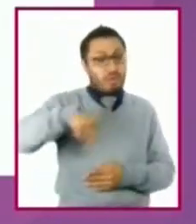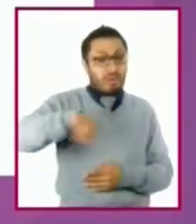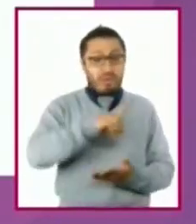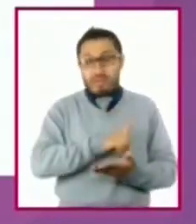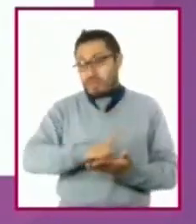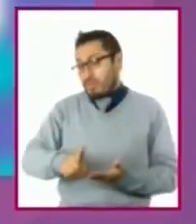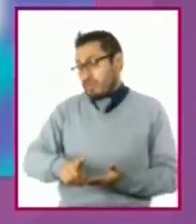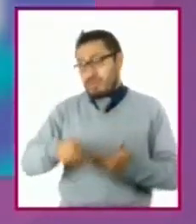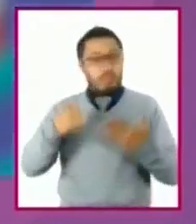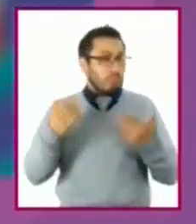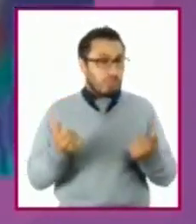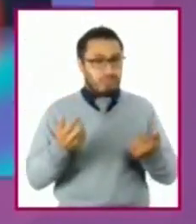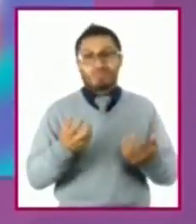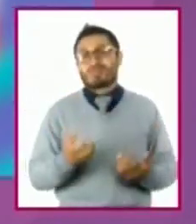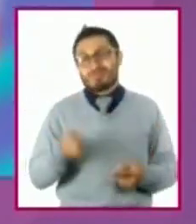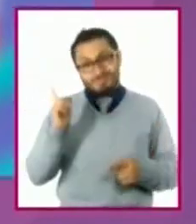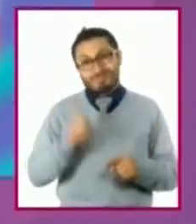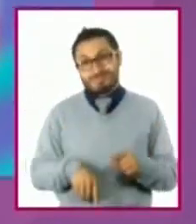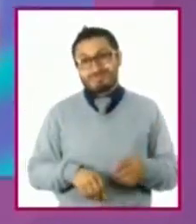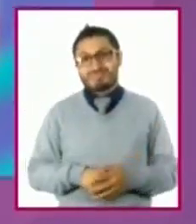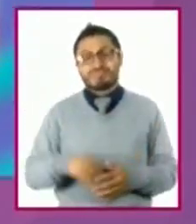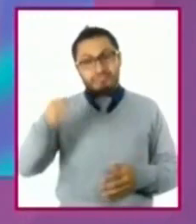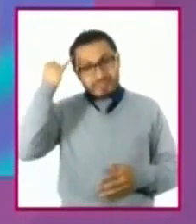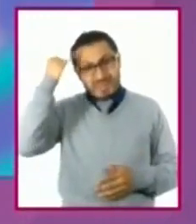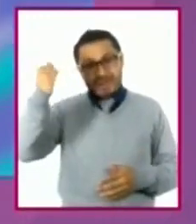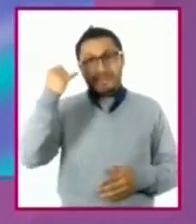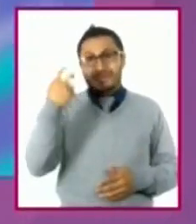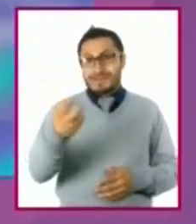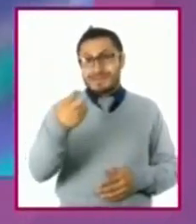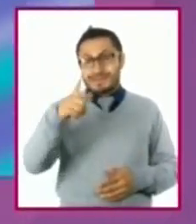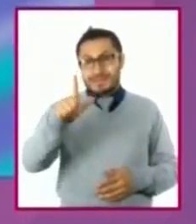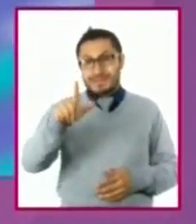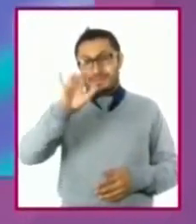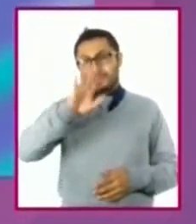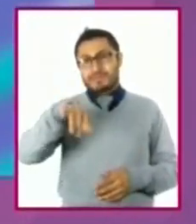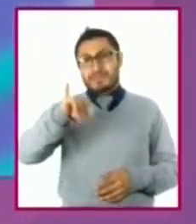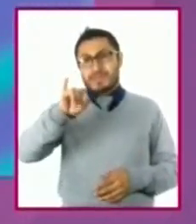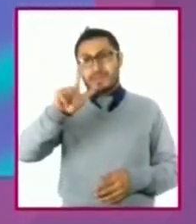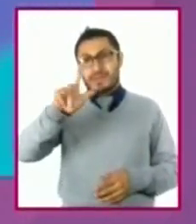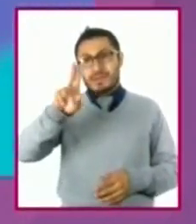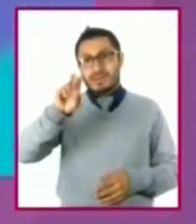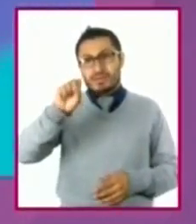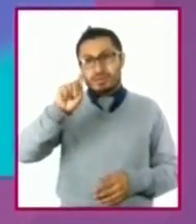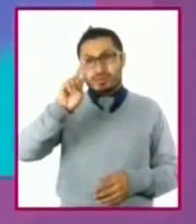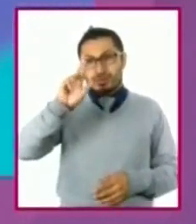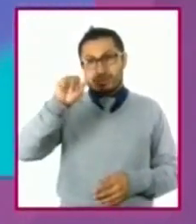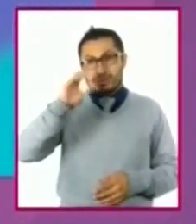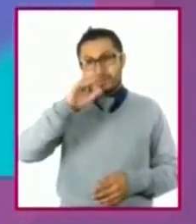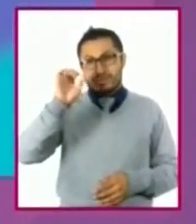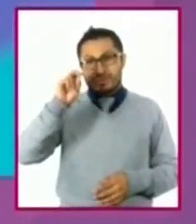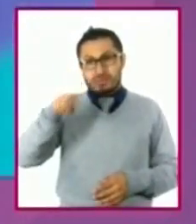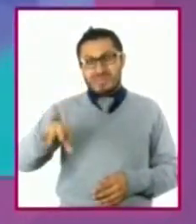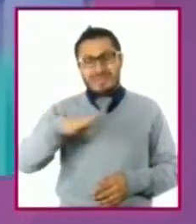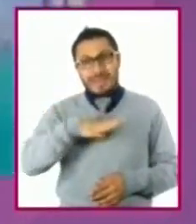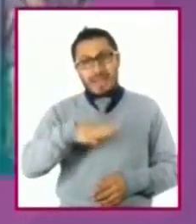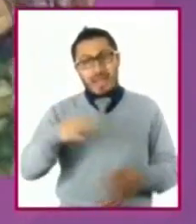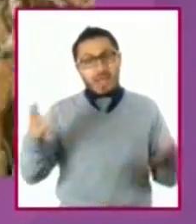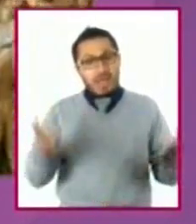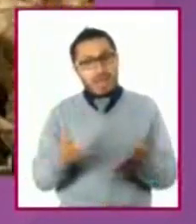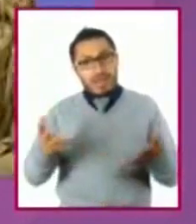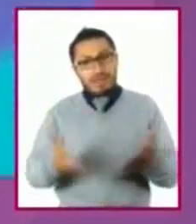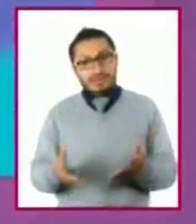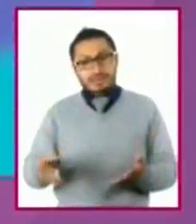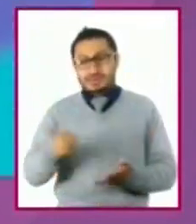sus súbditos. Con las ideas de la Ilustración se crea la Declaración de los Derechos